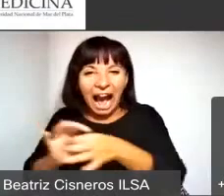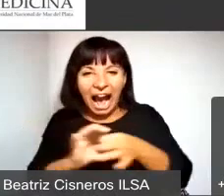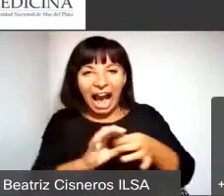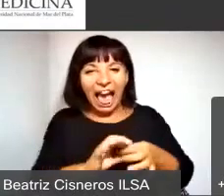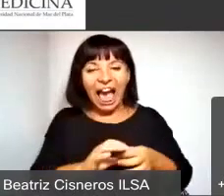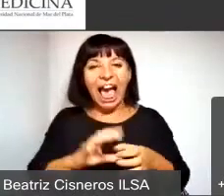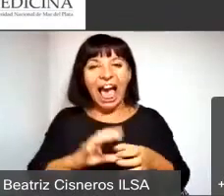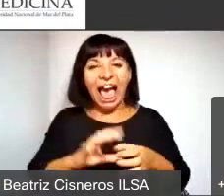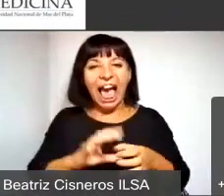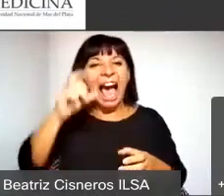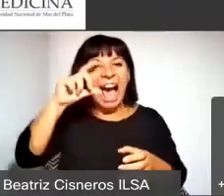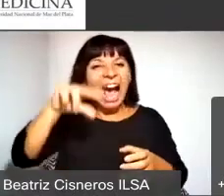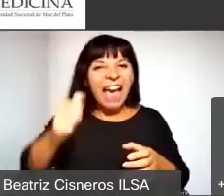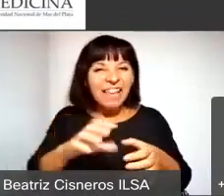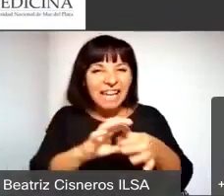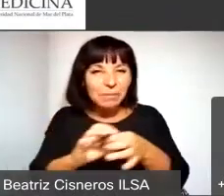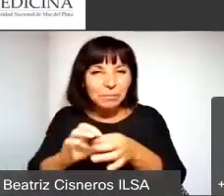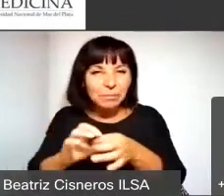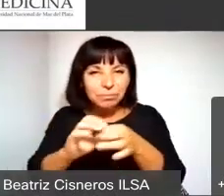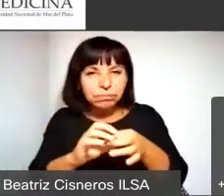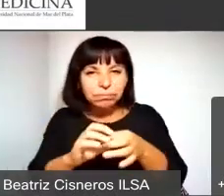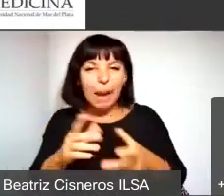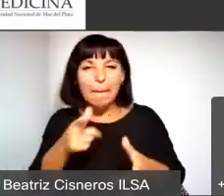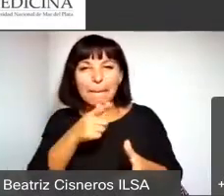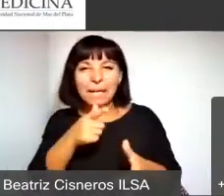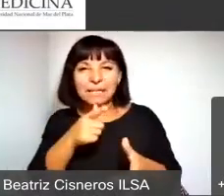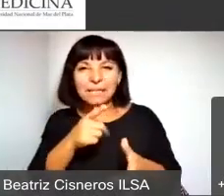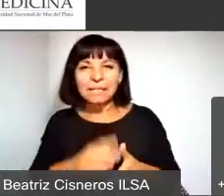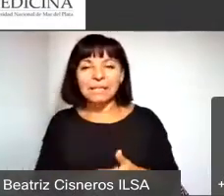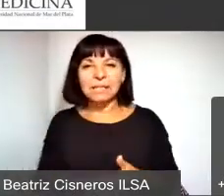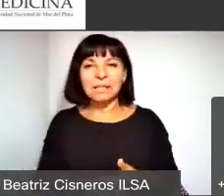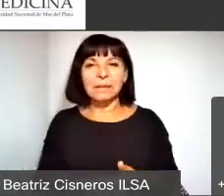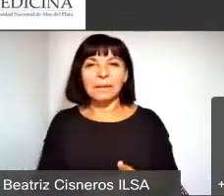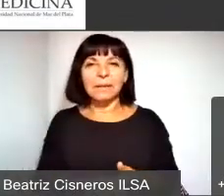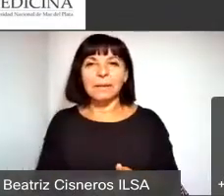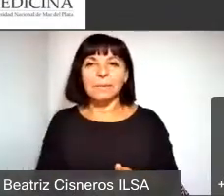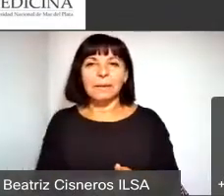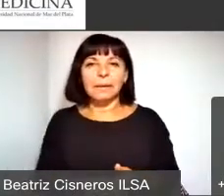tiene diferentes puntos de ramificación, que son